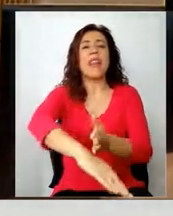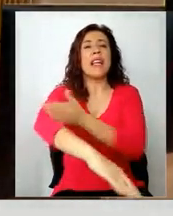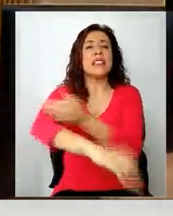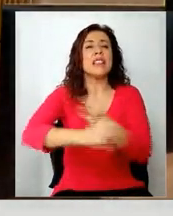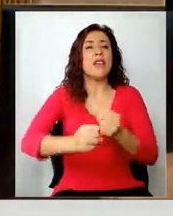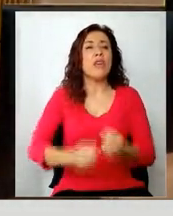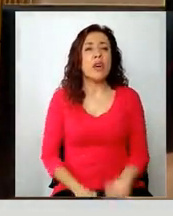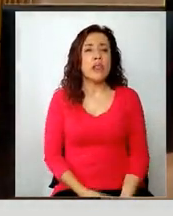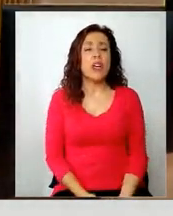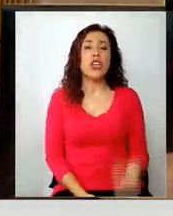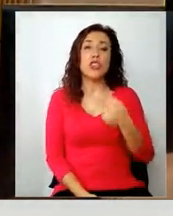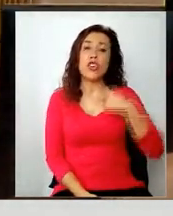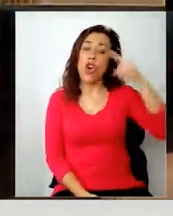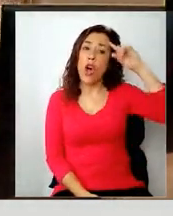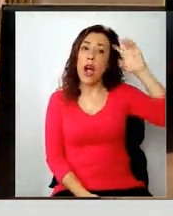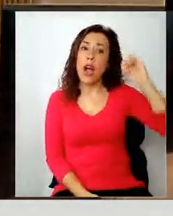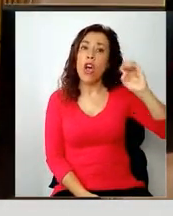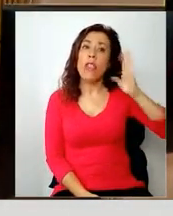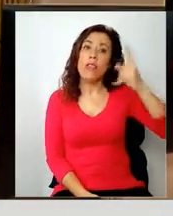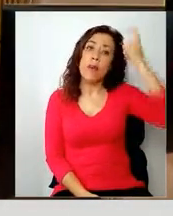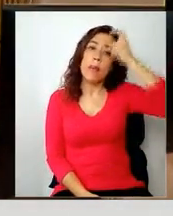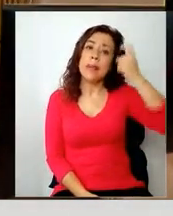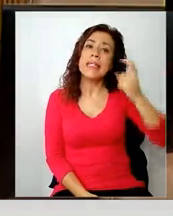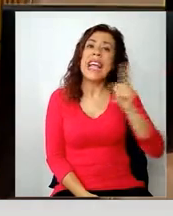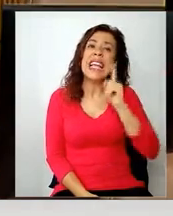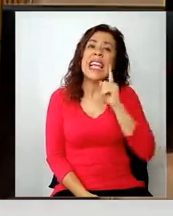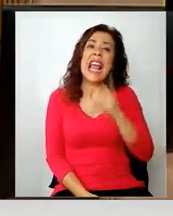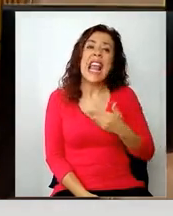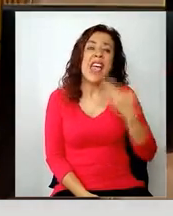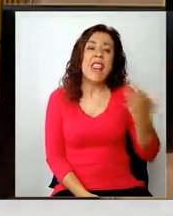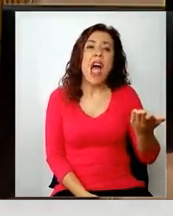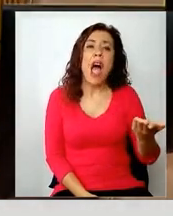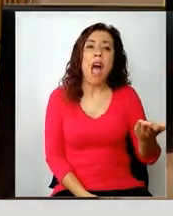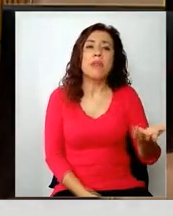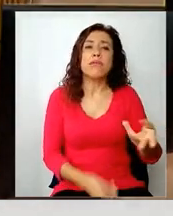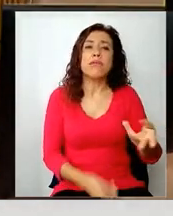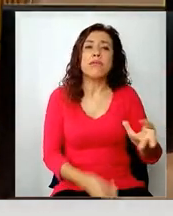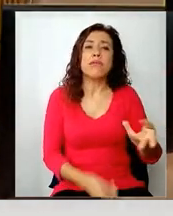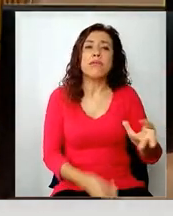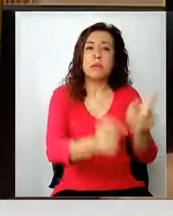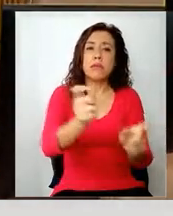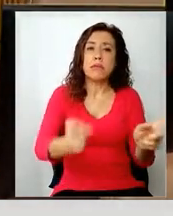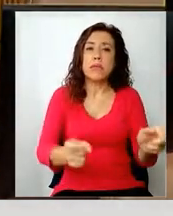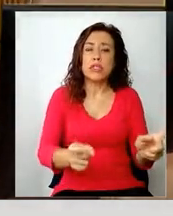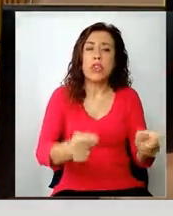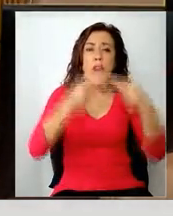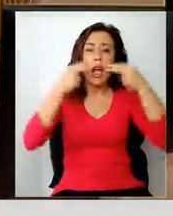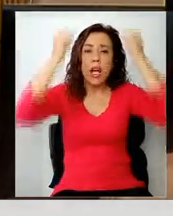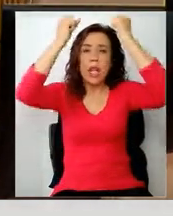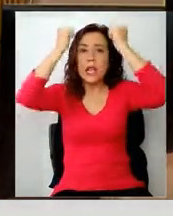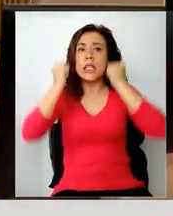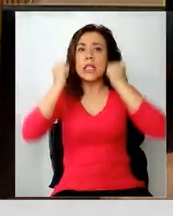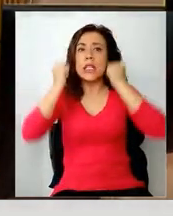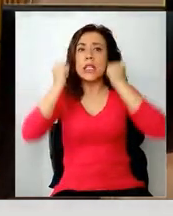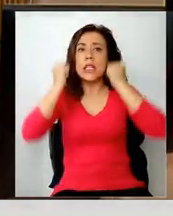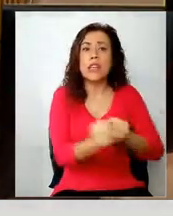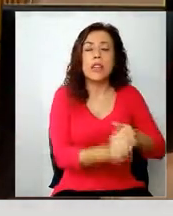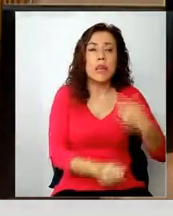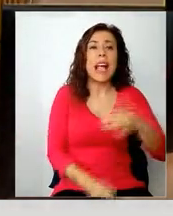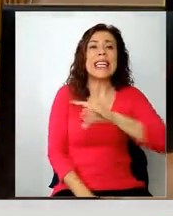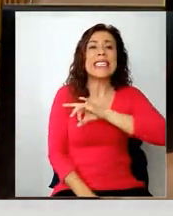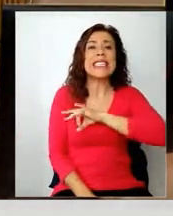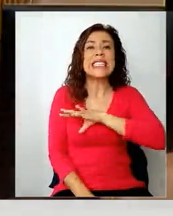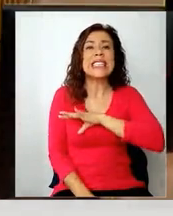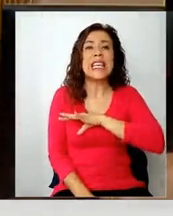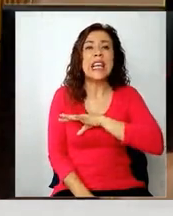que aquí hay que pensar que le está dando vuelo a estos a estos terroristas se avecina en Chile dicen ellos un periodo